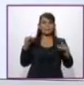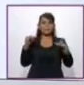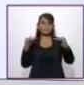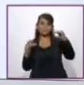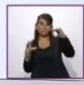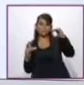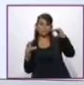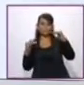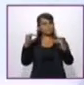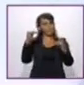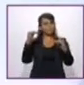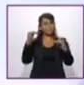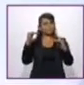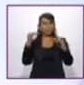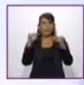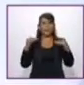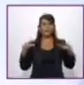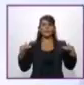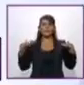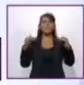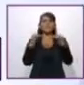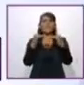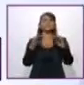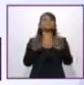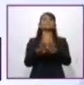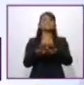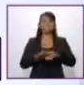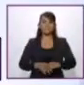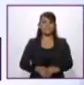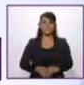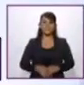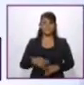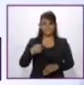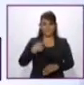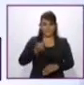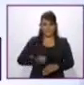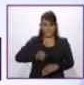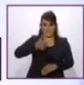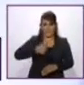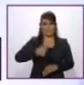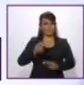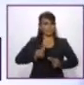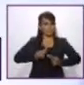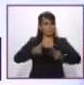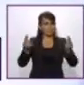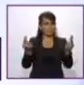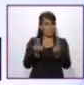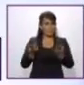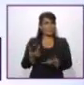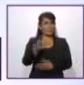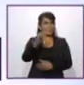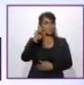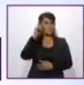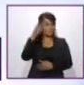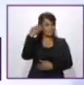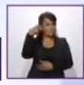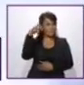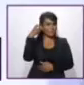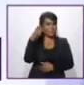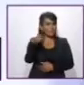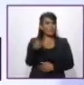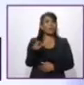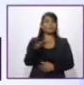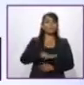candidata, 60 segundos. Muchísimas gracias. Por principio de cuentas, hay que recordar que Querétaro, al ser un estado